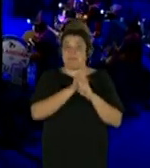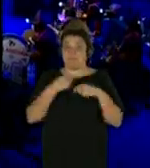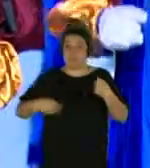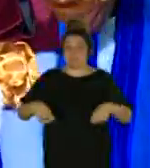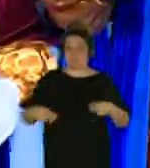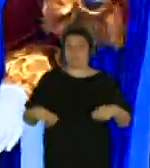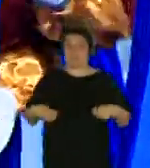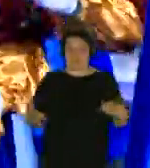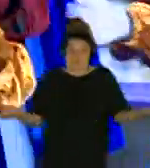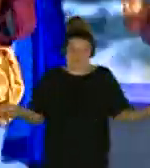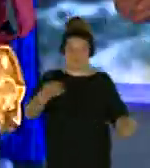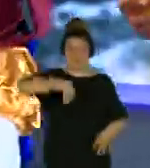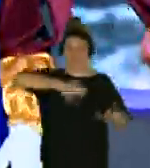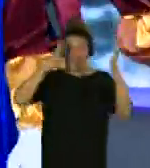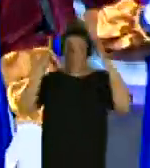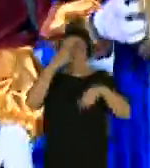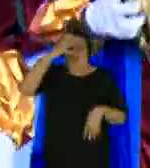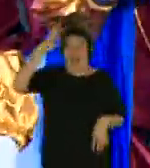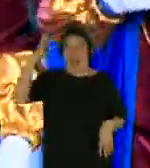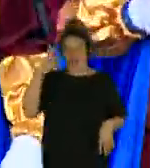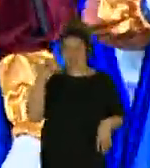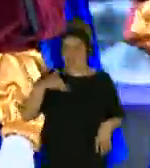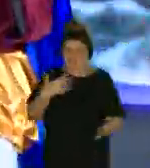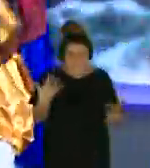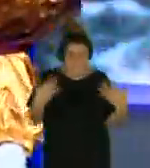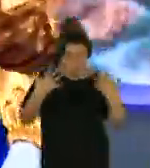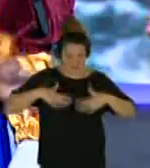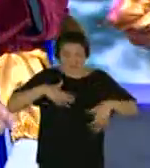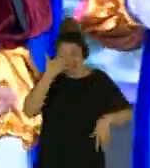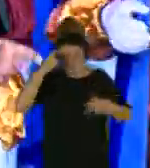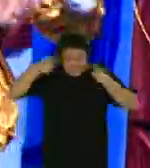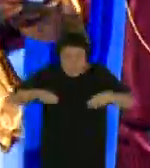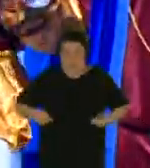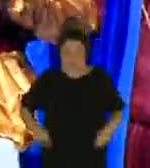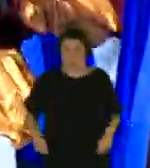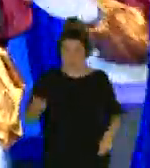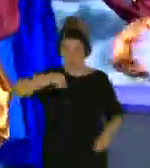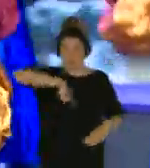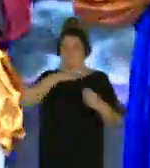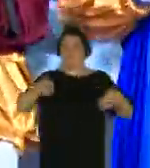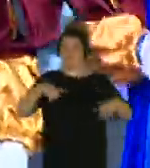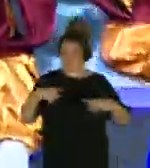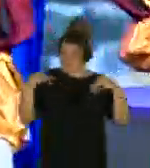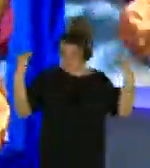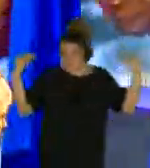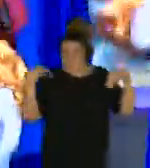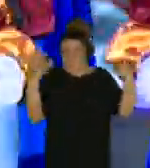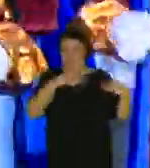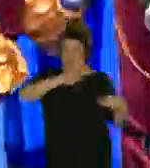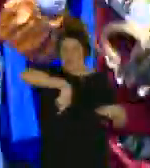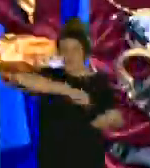Ya estamos en carnavales, ponte rápido el disfraz y goza con este ritmo que trae la Ni Fu ni